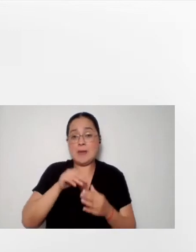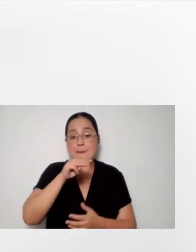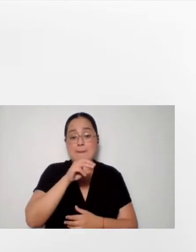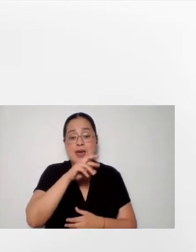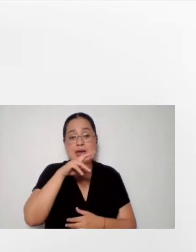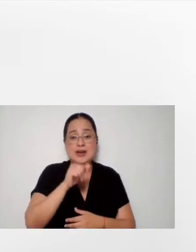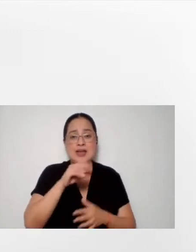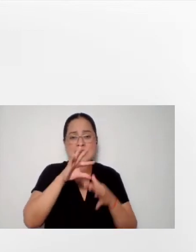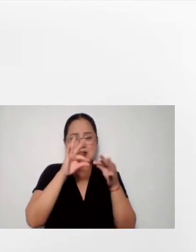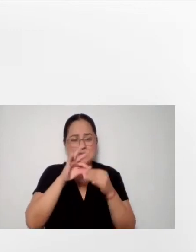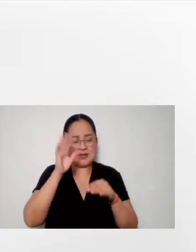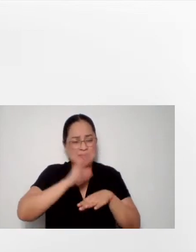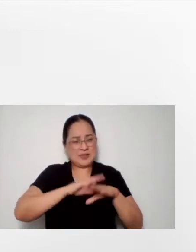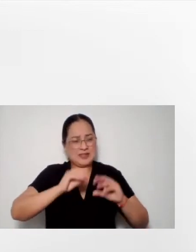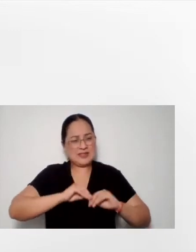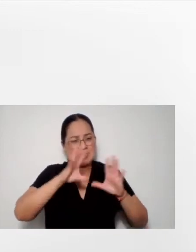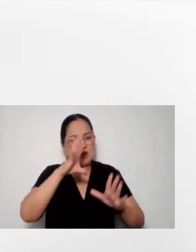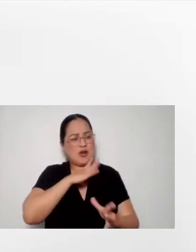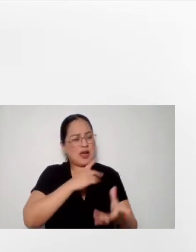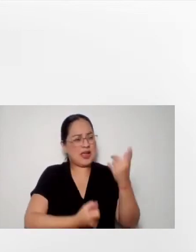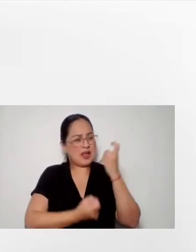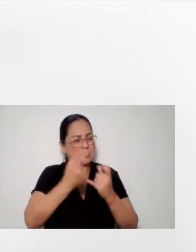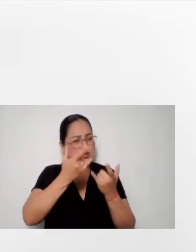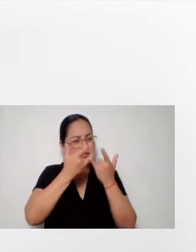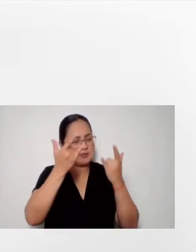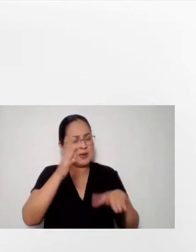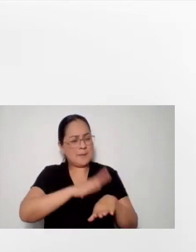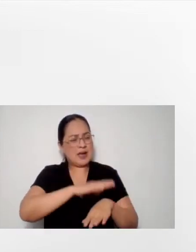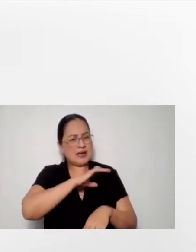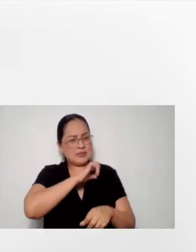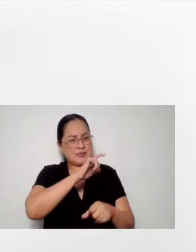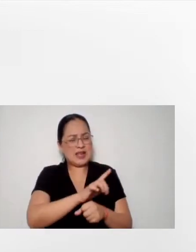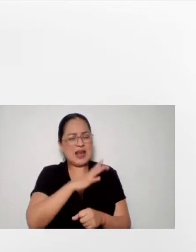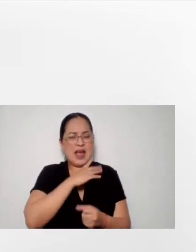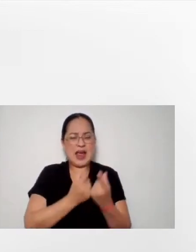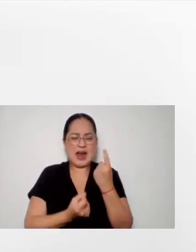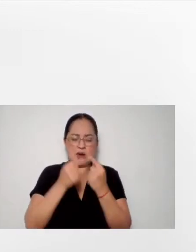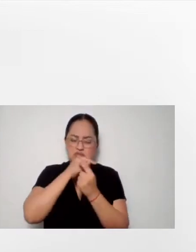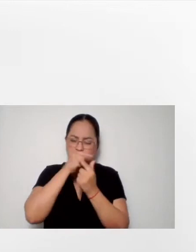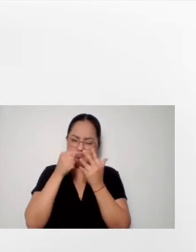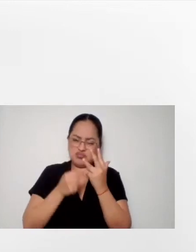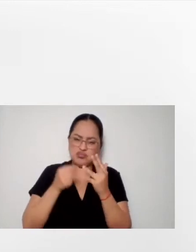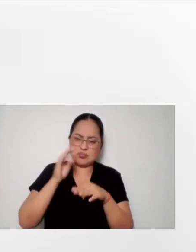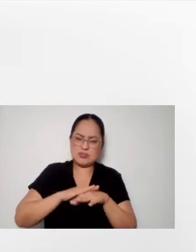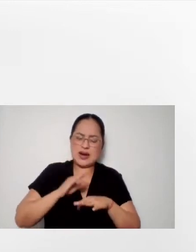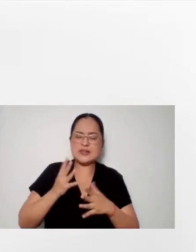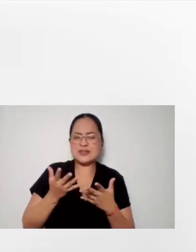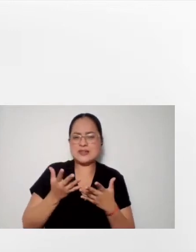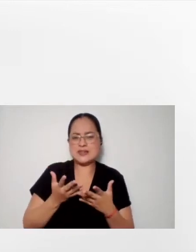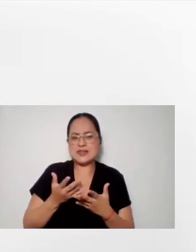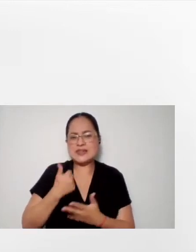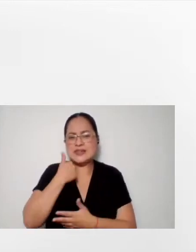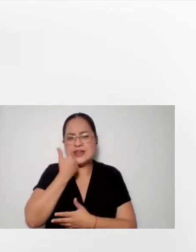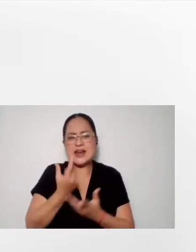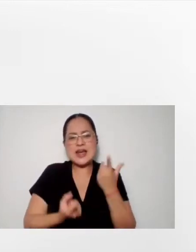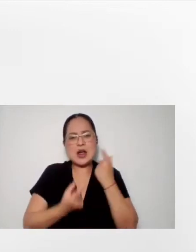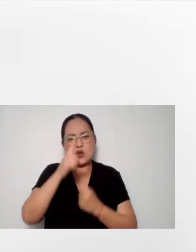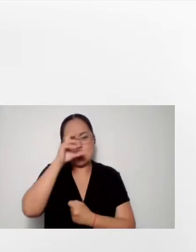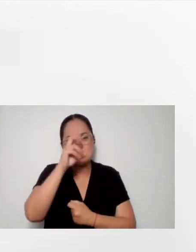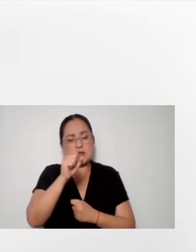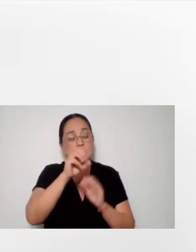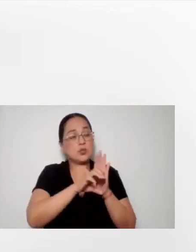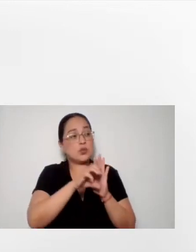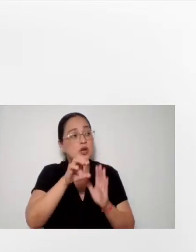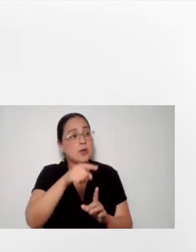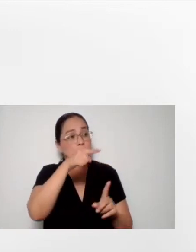hay casos como muy específicos que se van como a cosas muy minuciosas, a definir ciertos conceptos como la